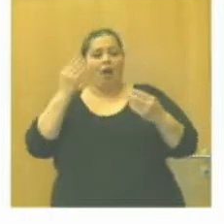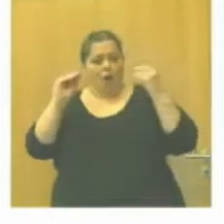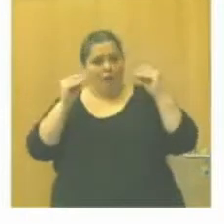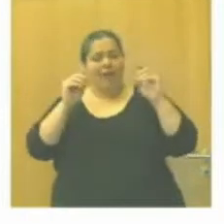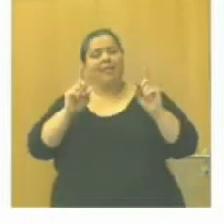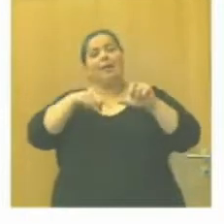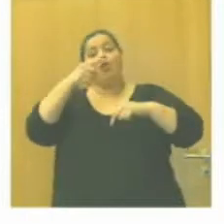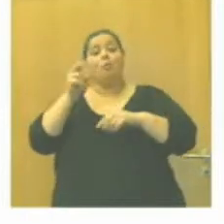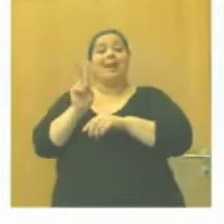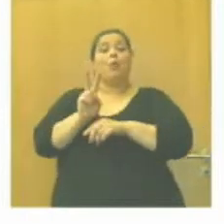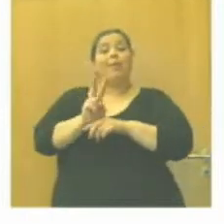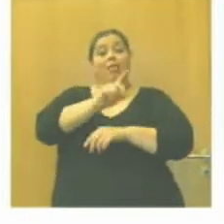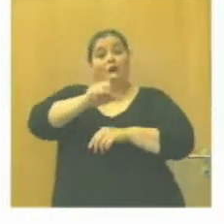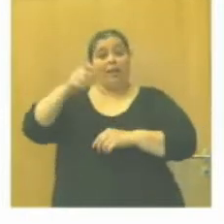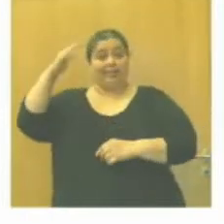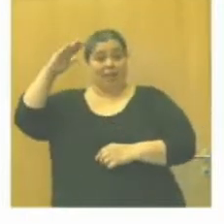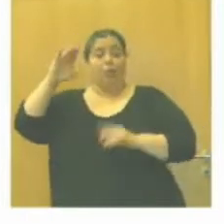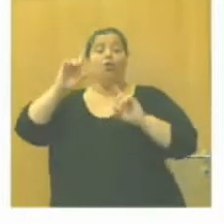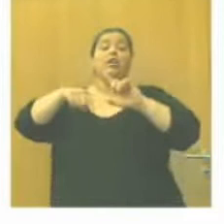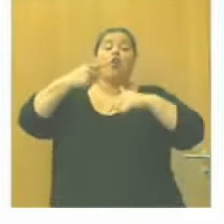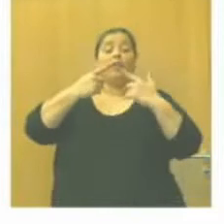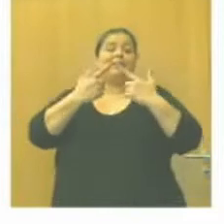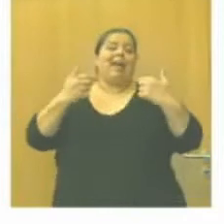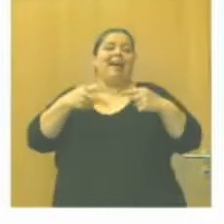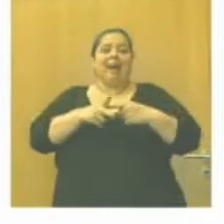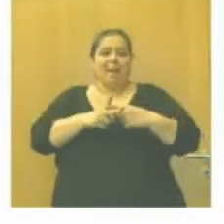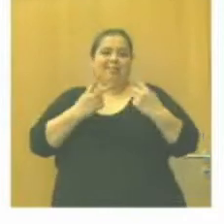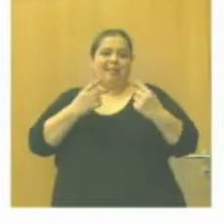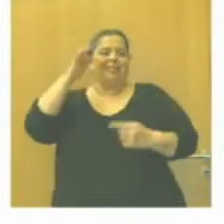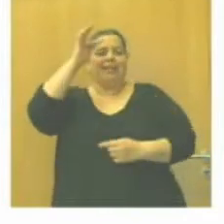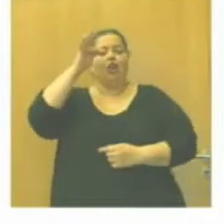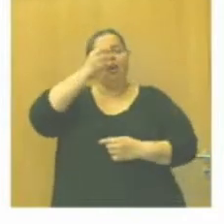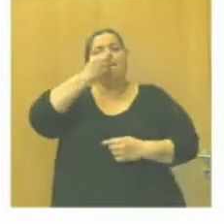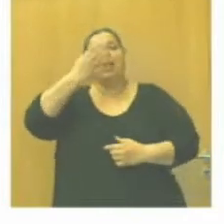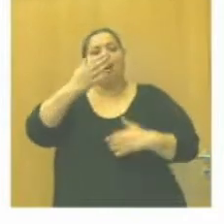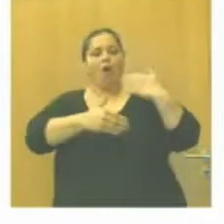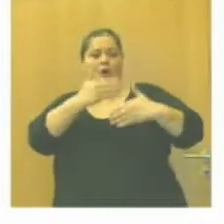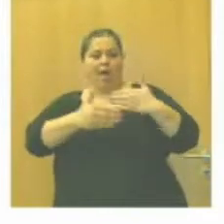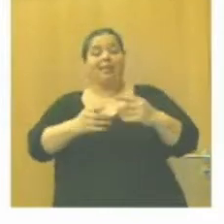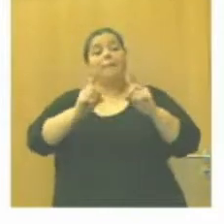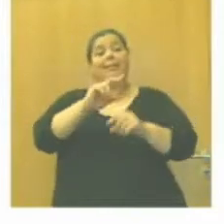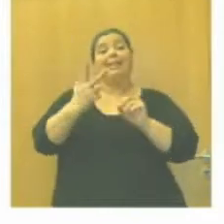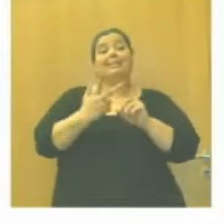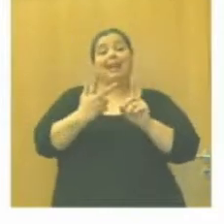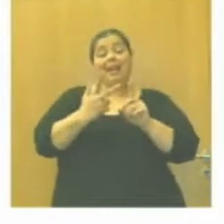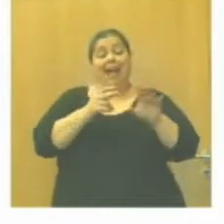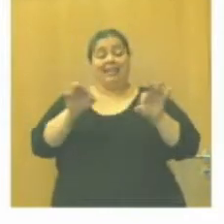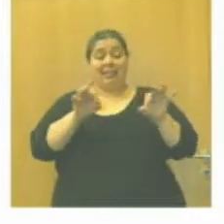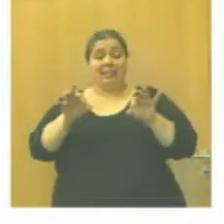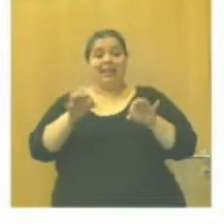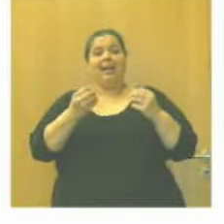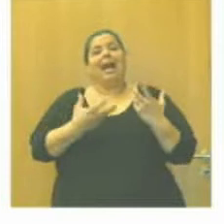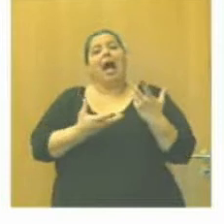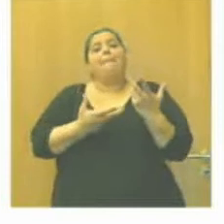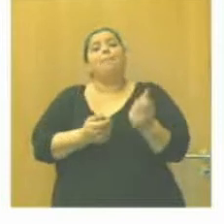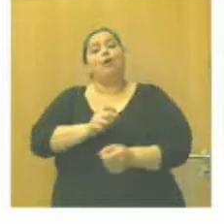herramientas tecnológicas que pueden ayudar el alcance. En la tercera estrategia estamos hablando del apoyo al